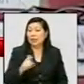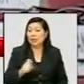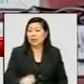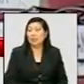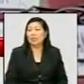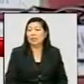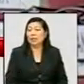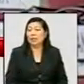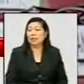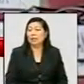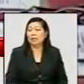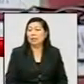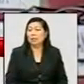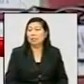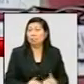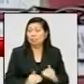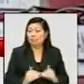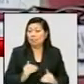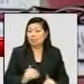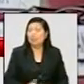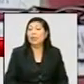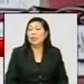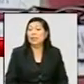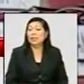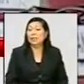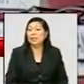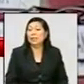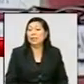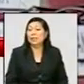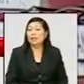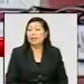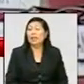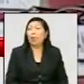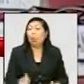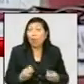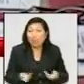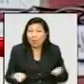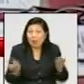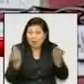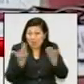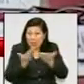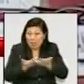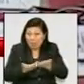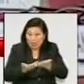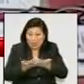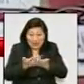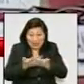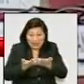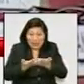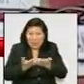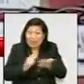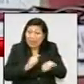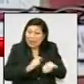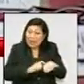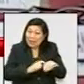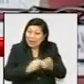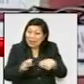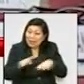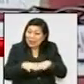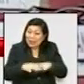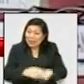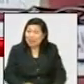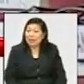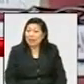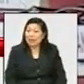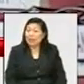miligramos por mililitro. Y en este inserto, lo que dice Roche,